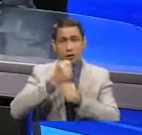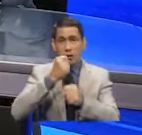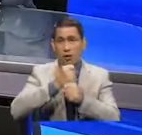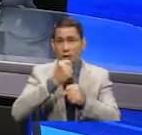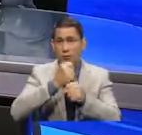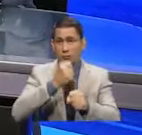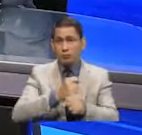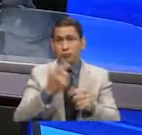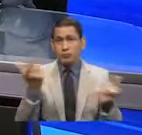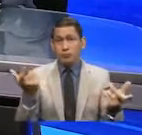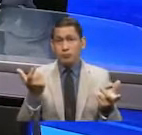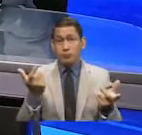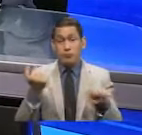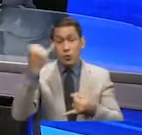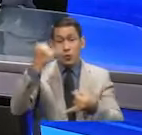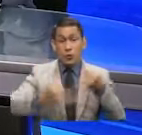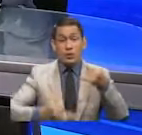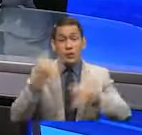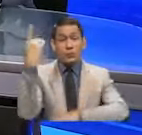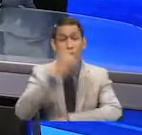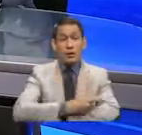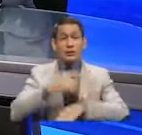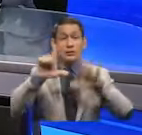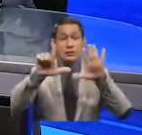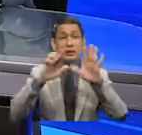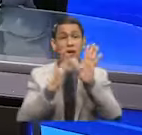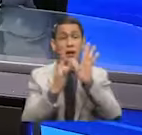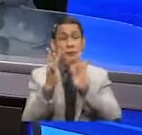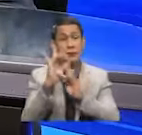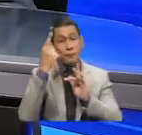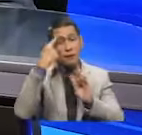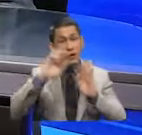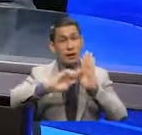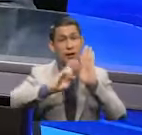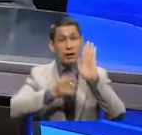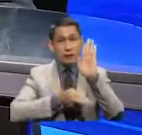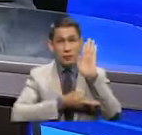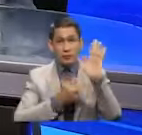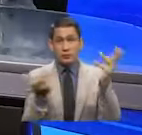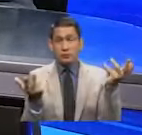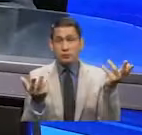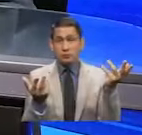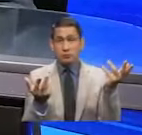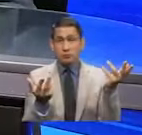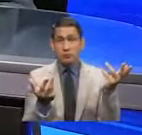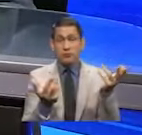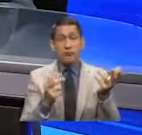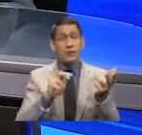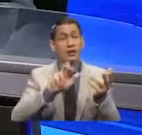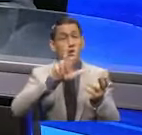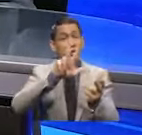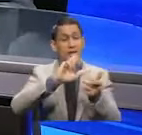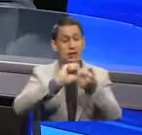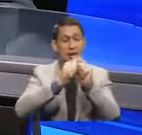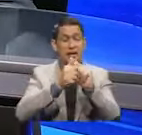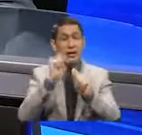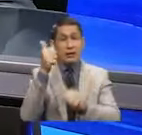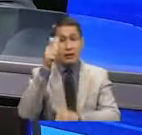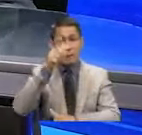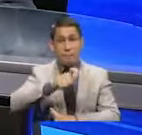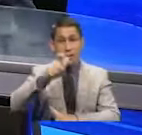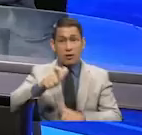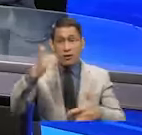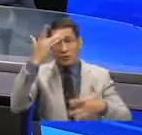que es el 7 de abril, señores. Hay que trabajarlo pronto. Las cifras lo indicaban, solamente 3 de cada 10 personas que padecen